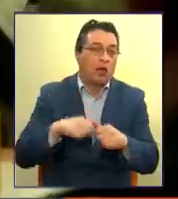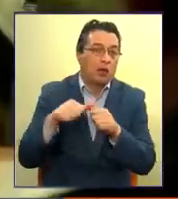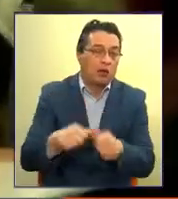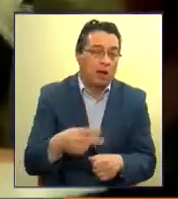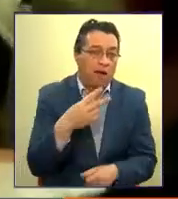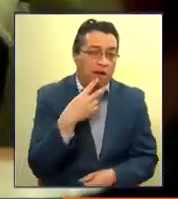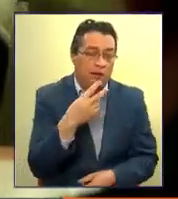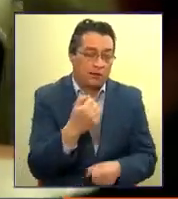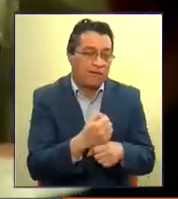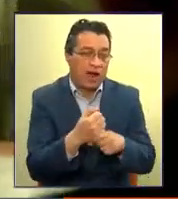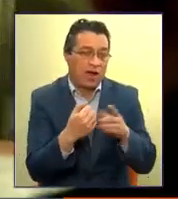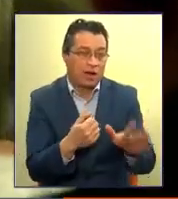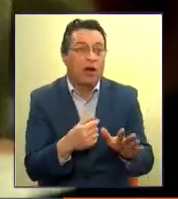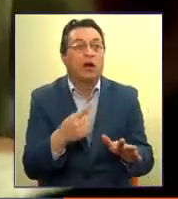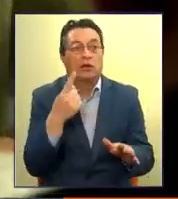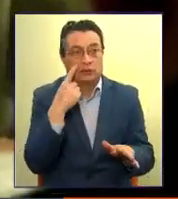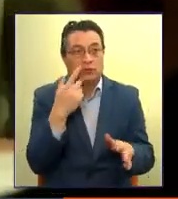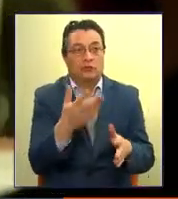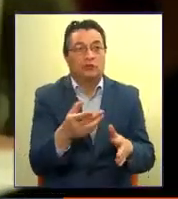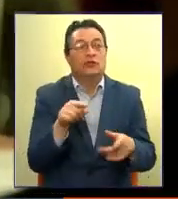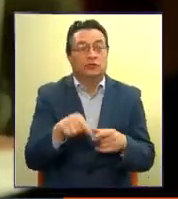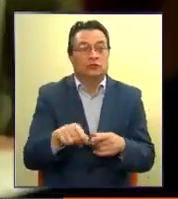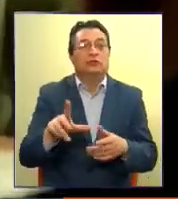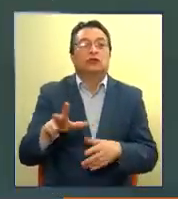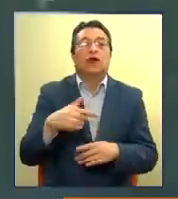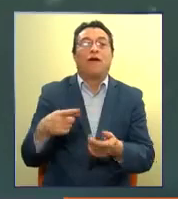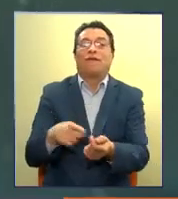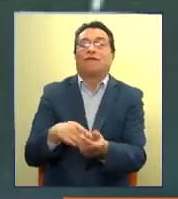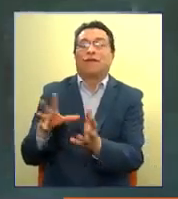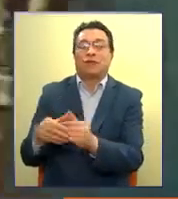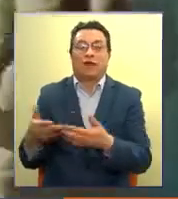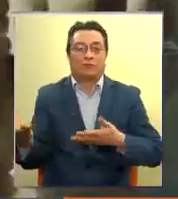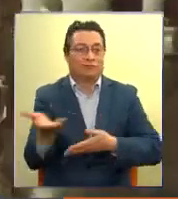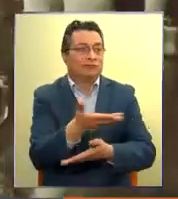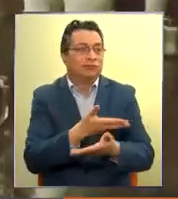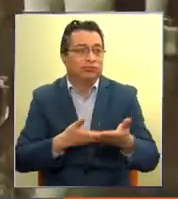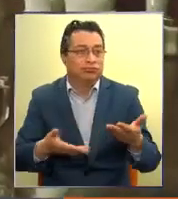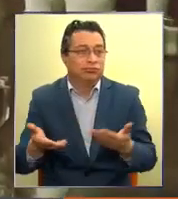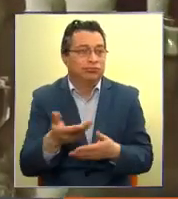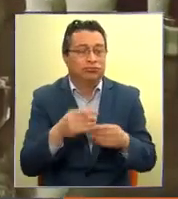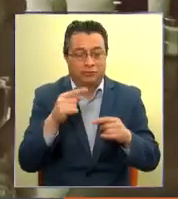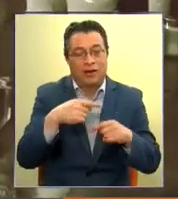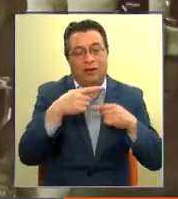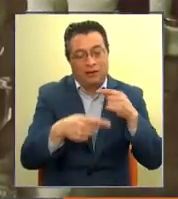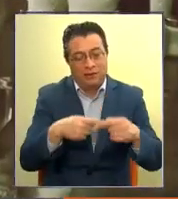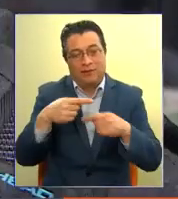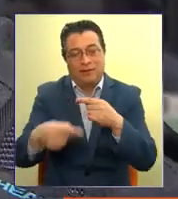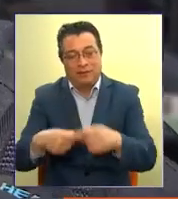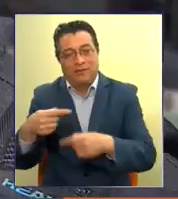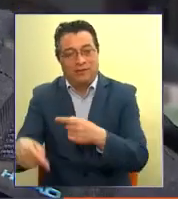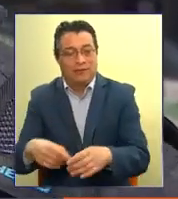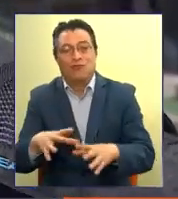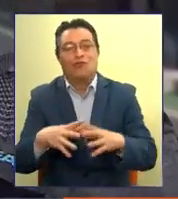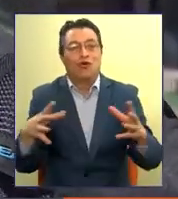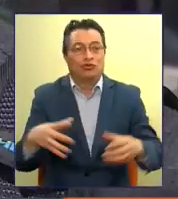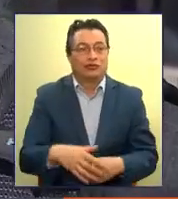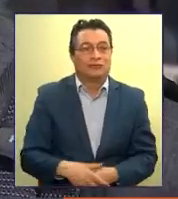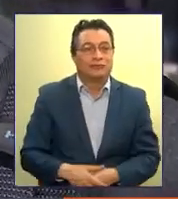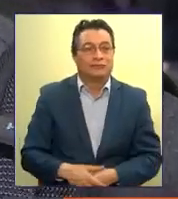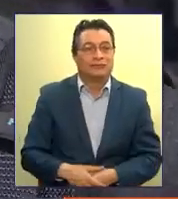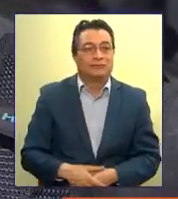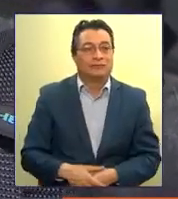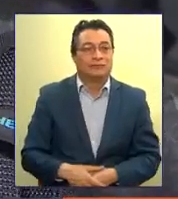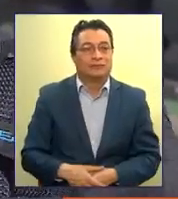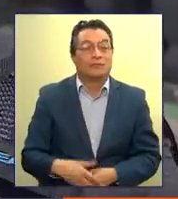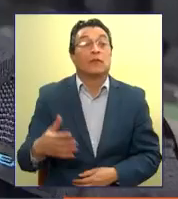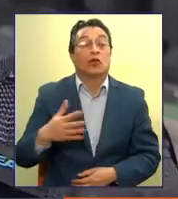lugar, eso se nota. Aquí el ambiente familiar se respira y pasa de generación en generación. Pero yo venía con